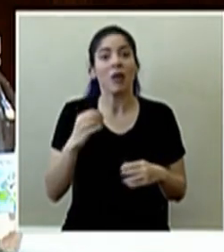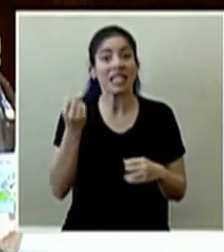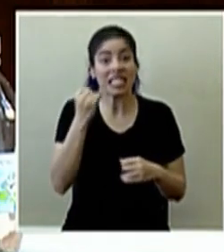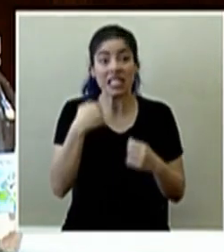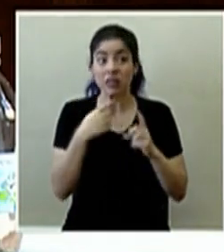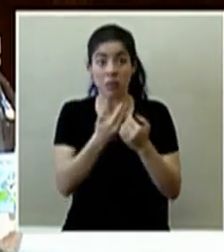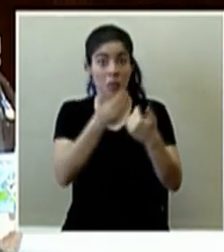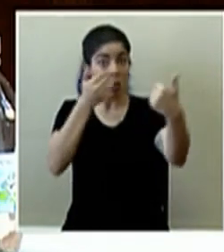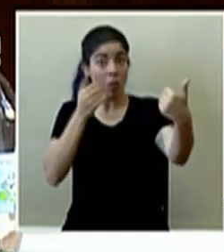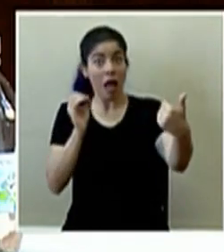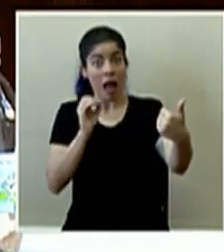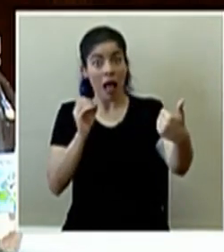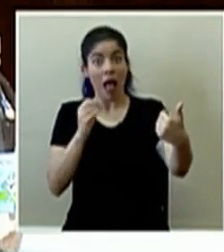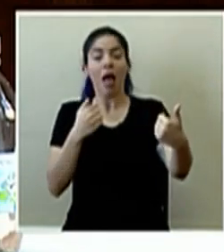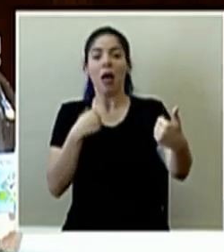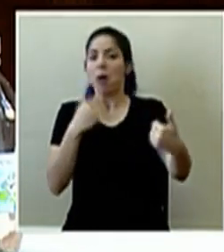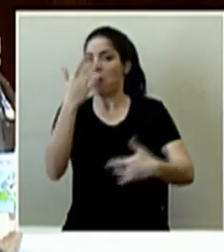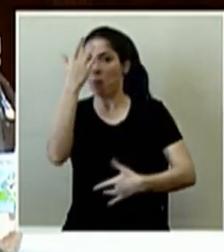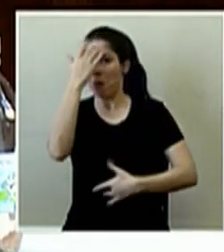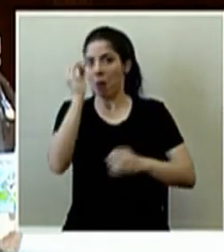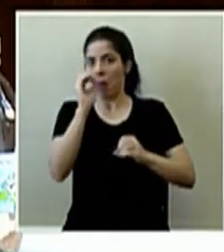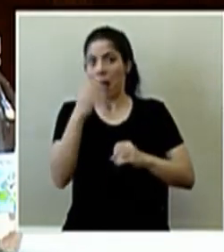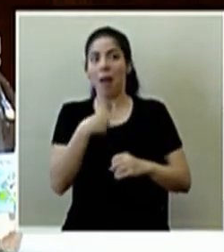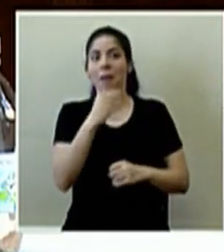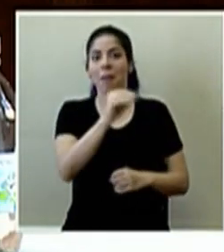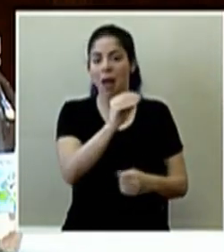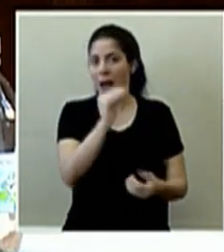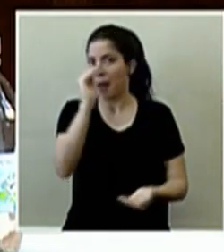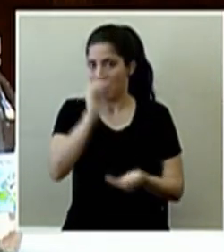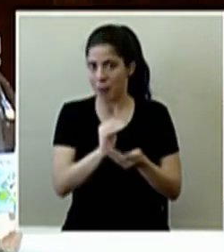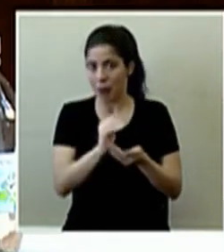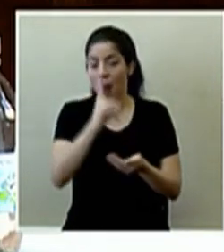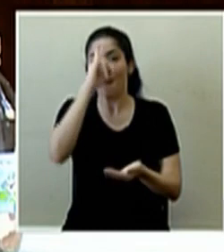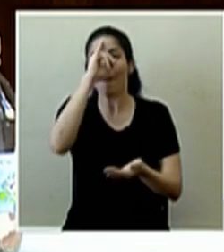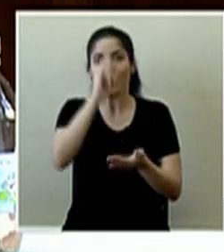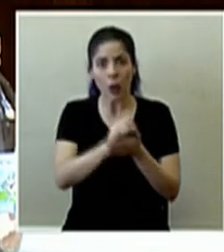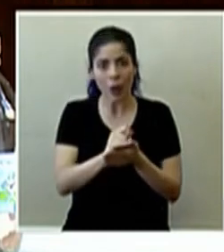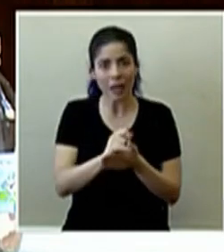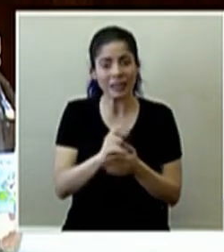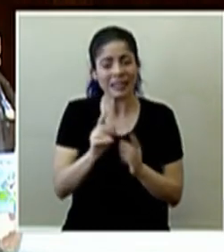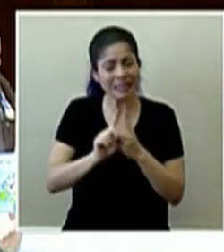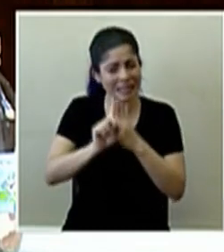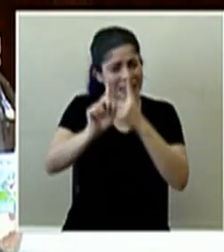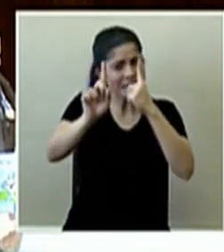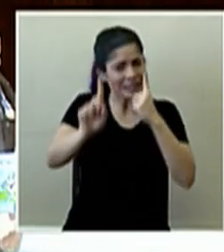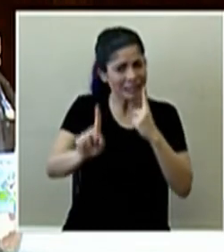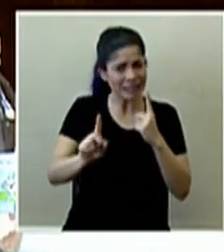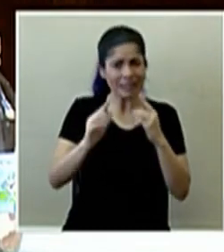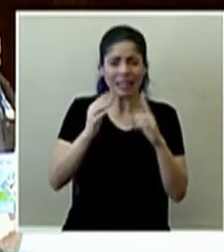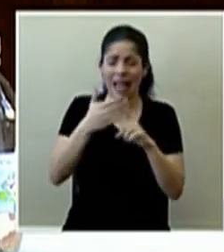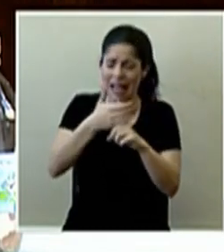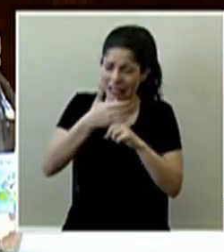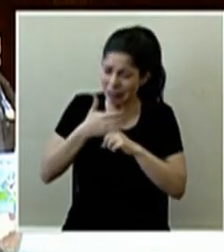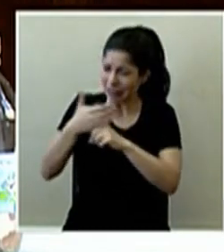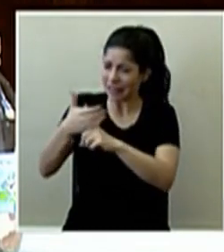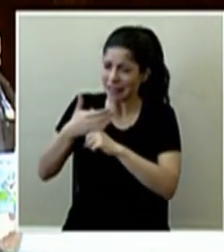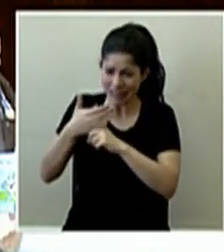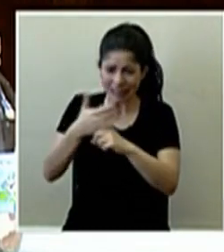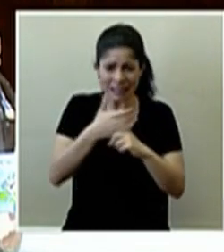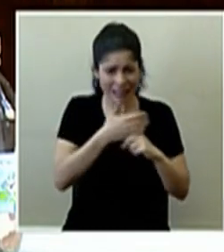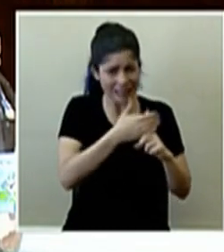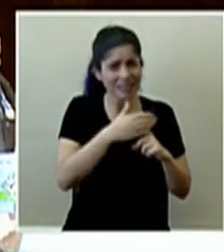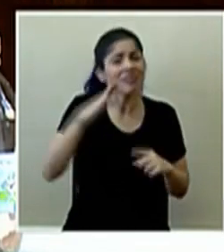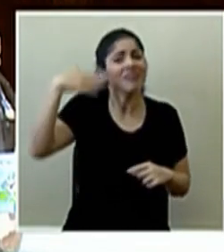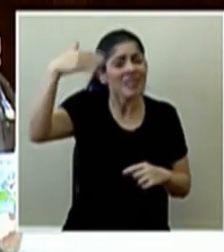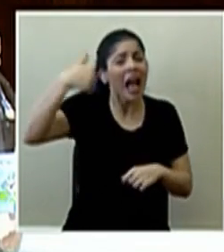de transmitirle a esas personas. Entonces, por eso tomamos esas medidas: aislamiento social y aislamiento social. Ya